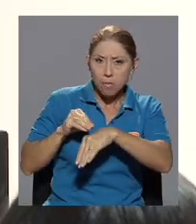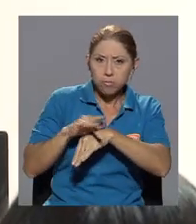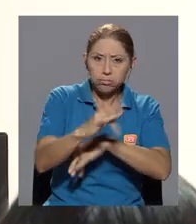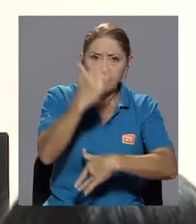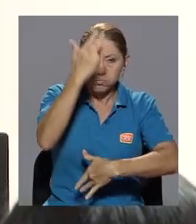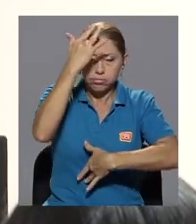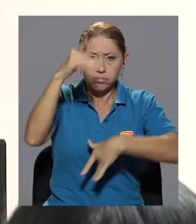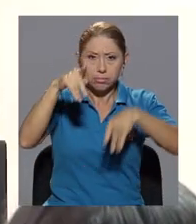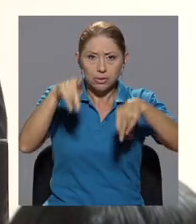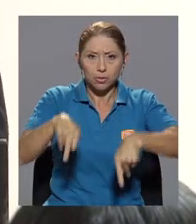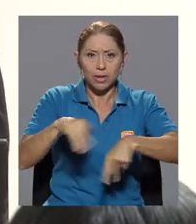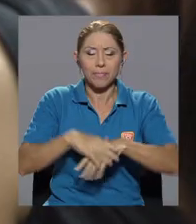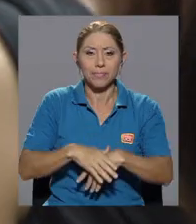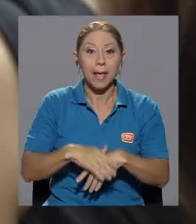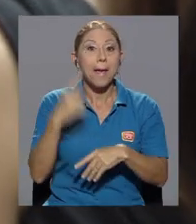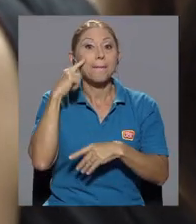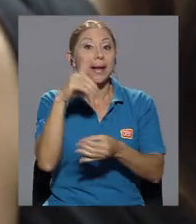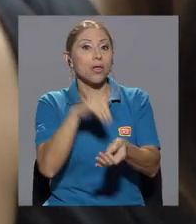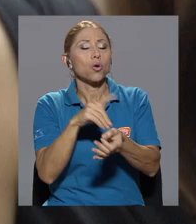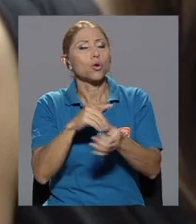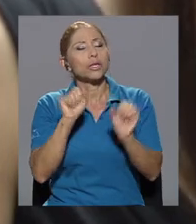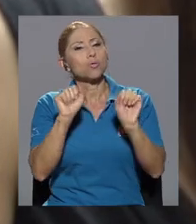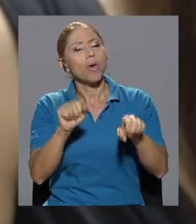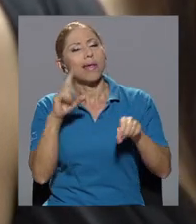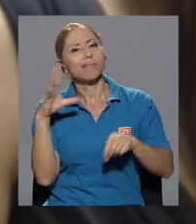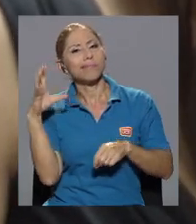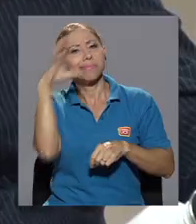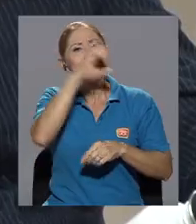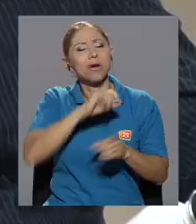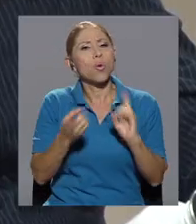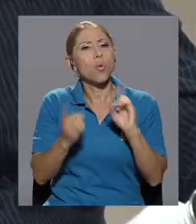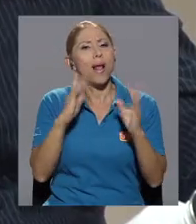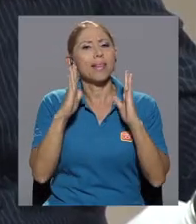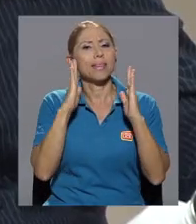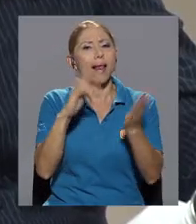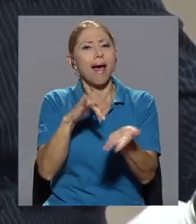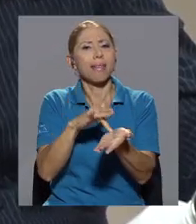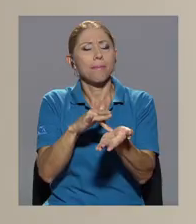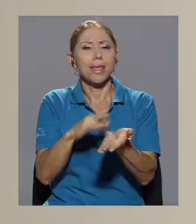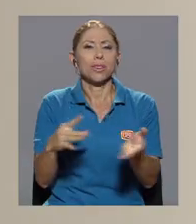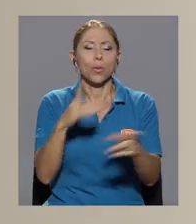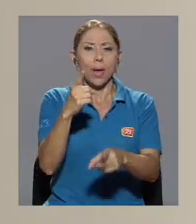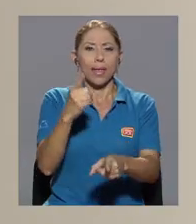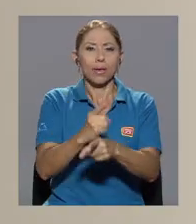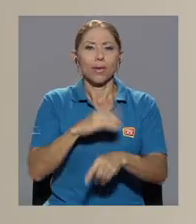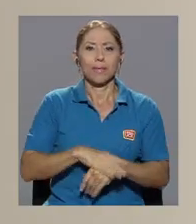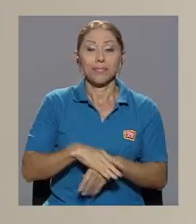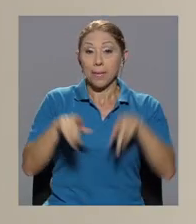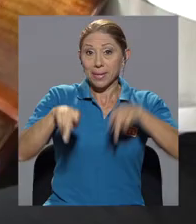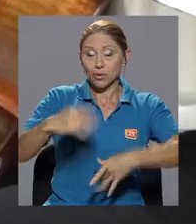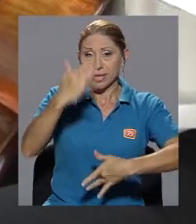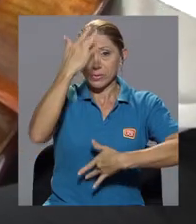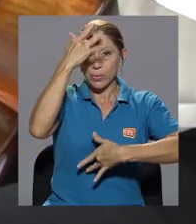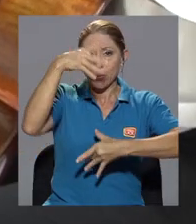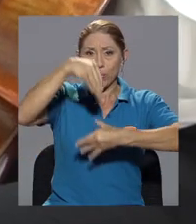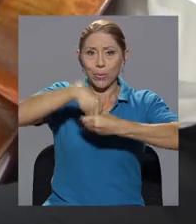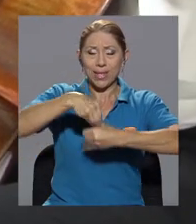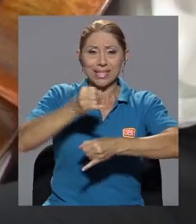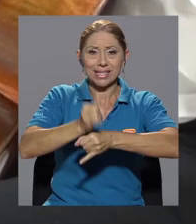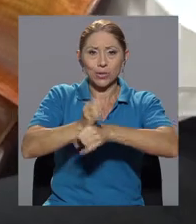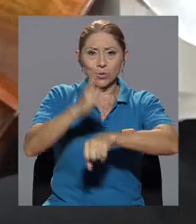los médicos puedan definir el tratamiento más adecuado. De esta manera, los pacientes del Instituto Nacional de